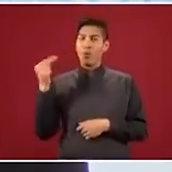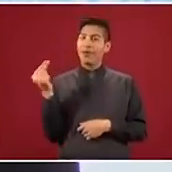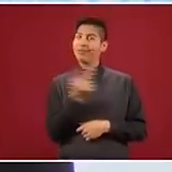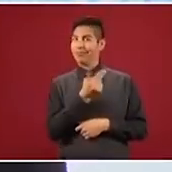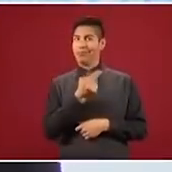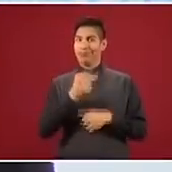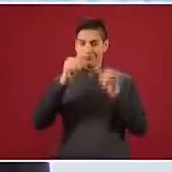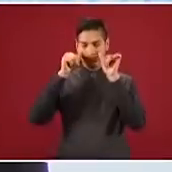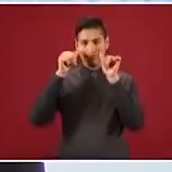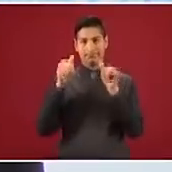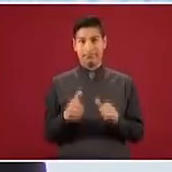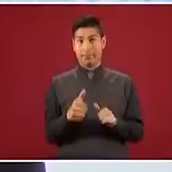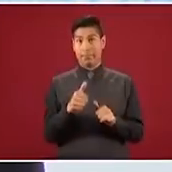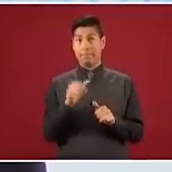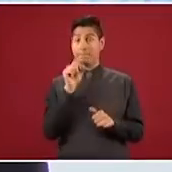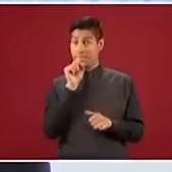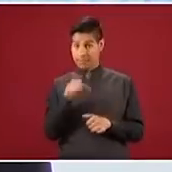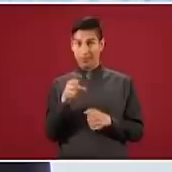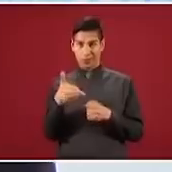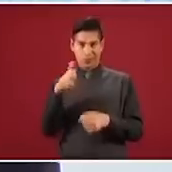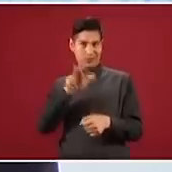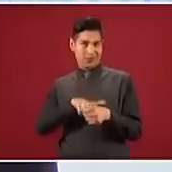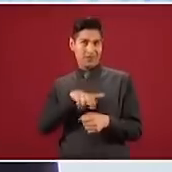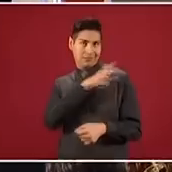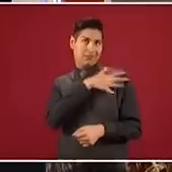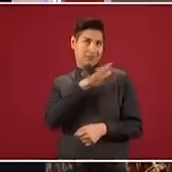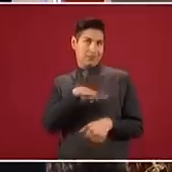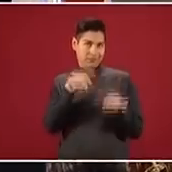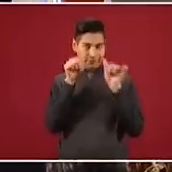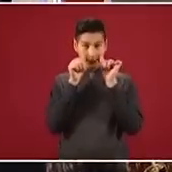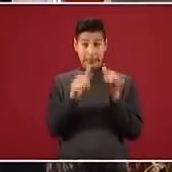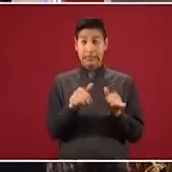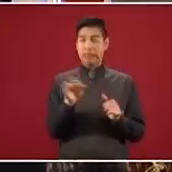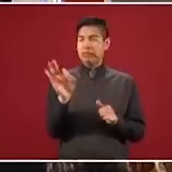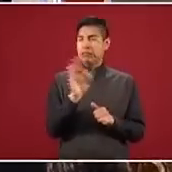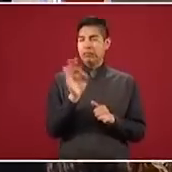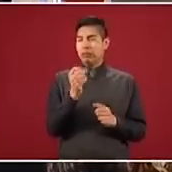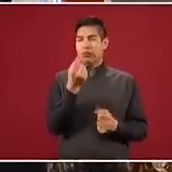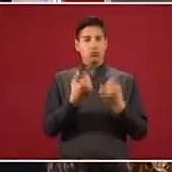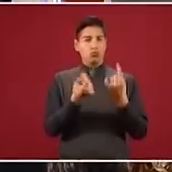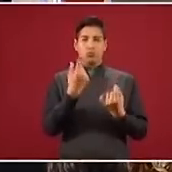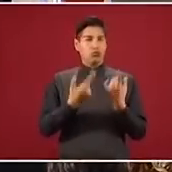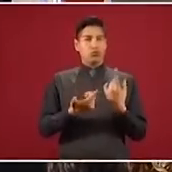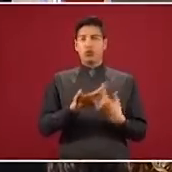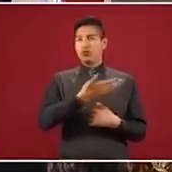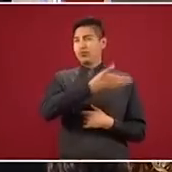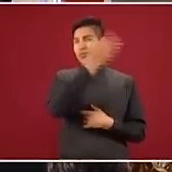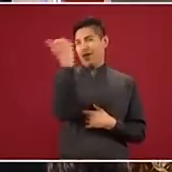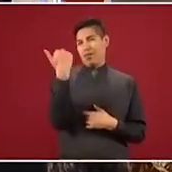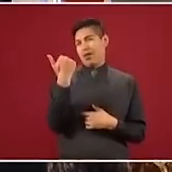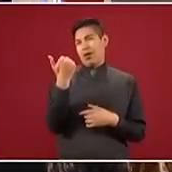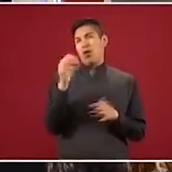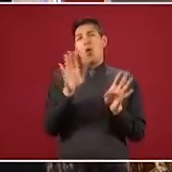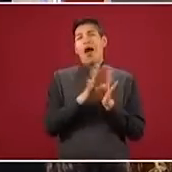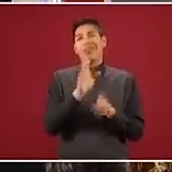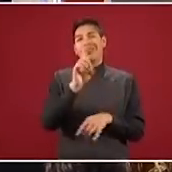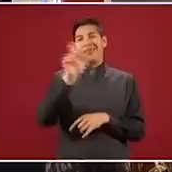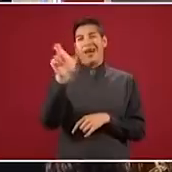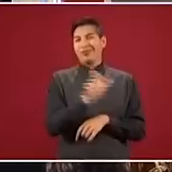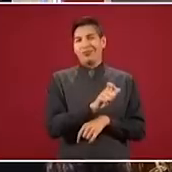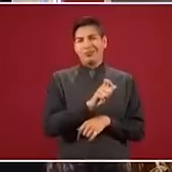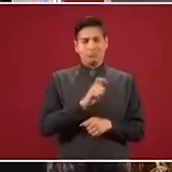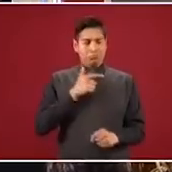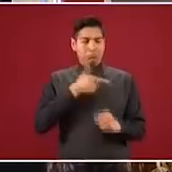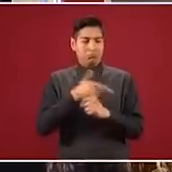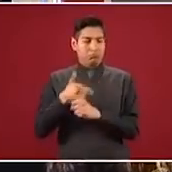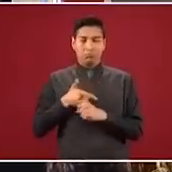atienden también en los hospitales generales, independientemente de que se sepa o no qué diagnóstico existe. Finalmente,